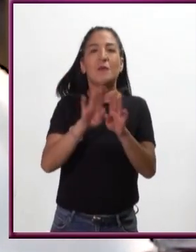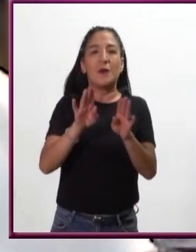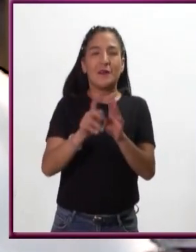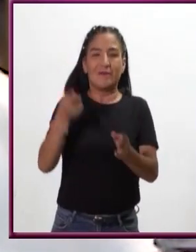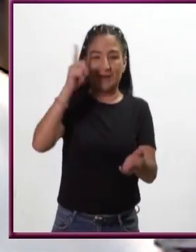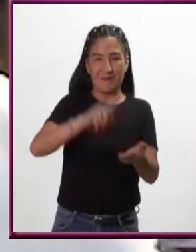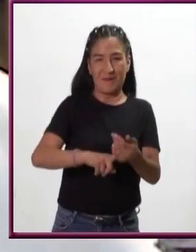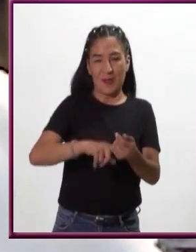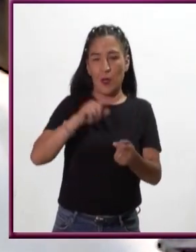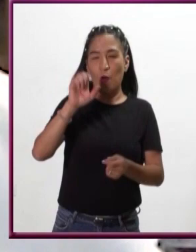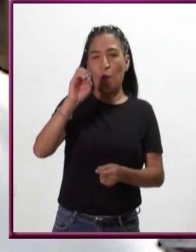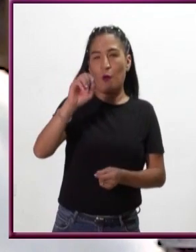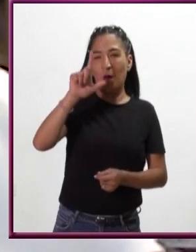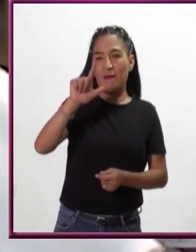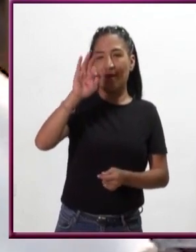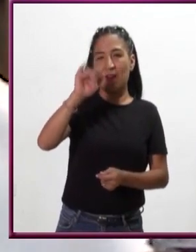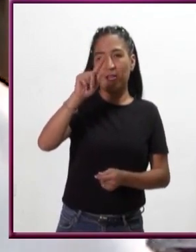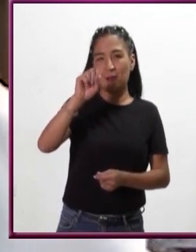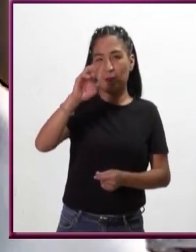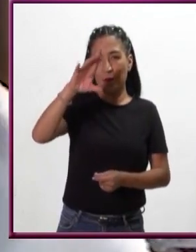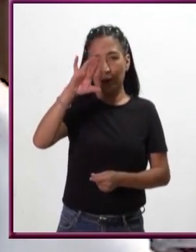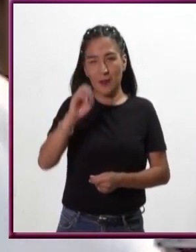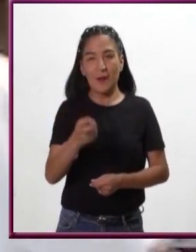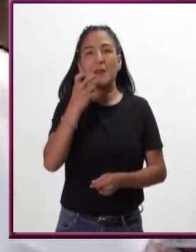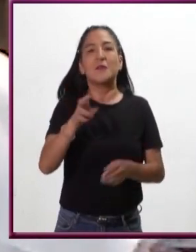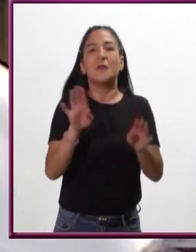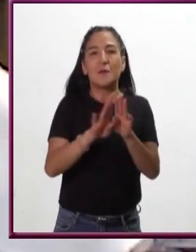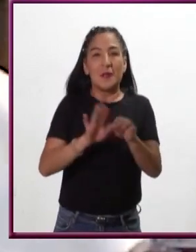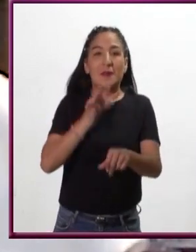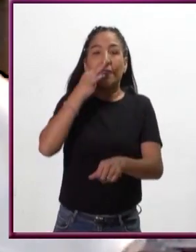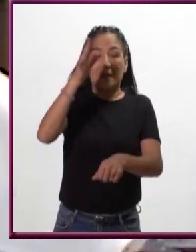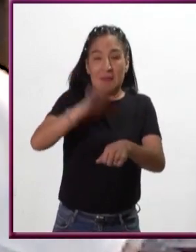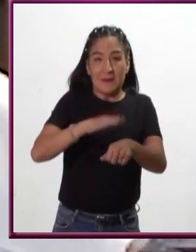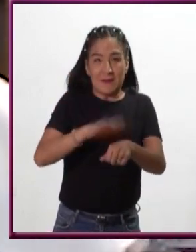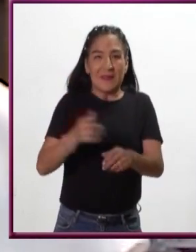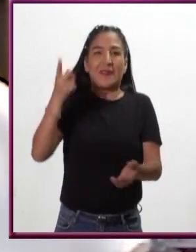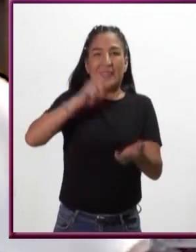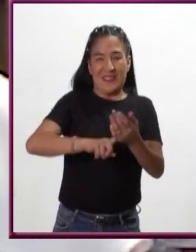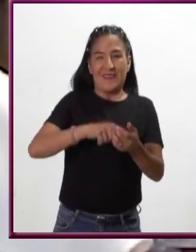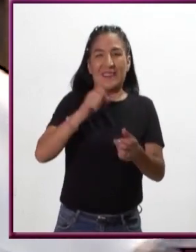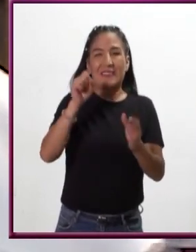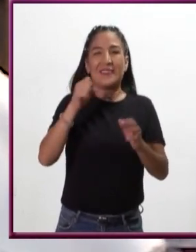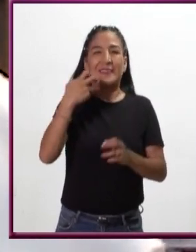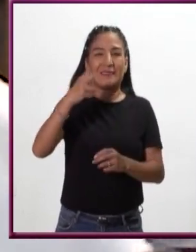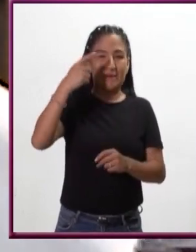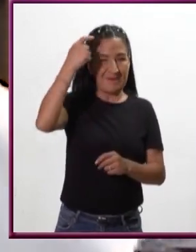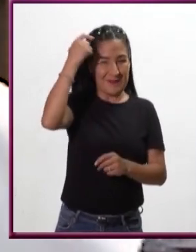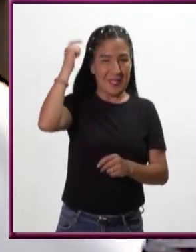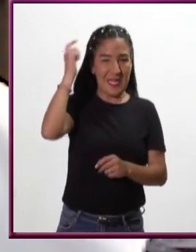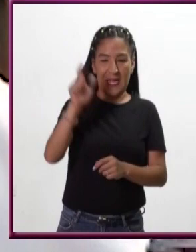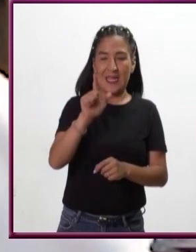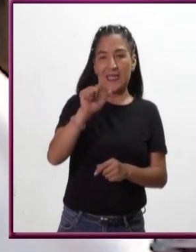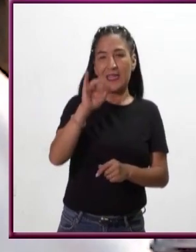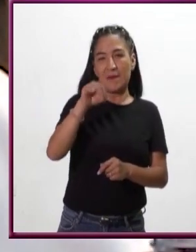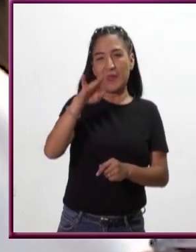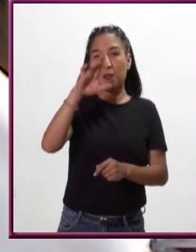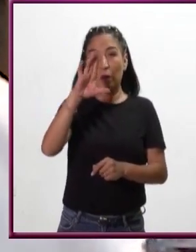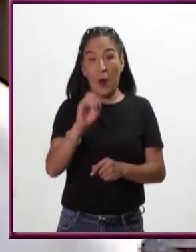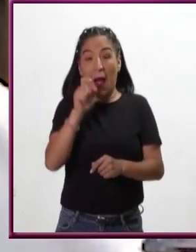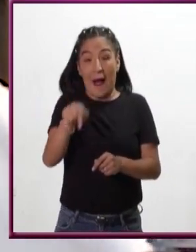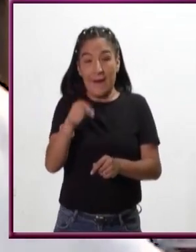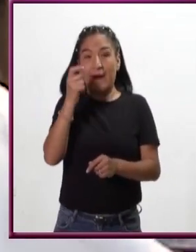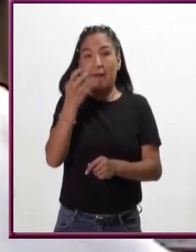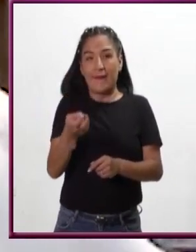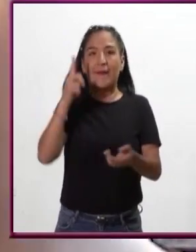por el bulbo olfatorio, y esta estructura, que es también parte del sistema límbico, donde se integran las